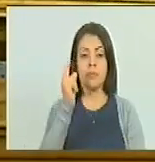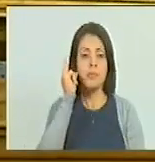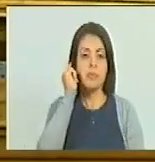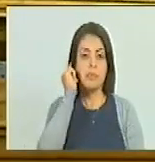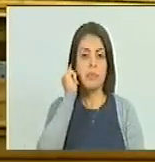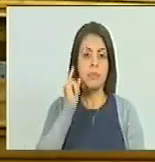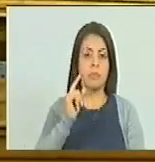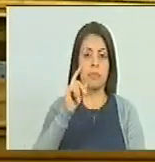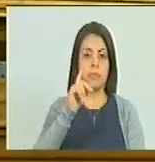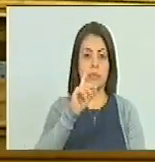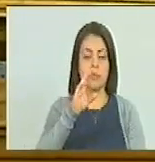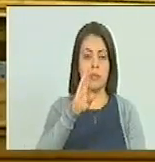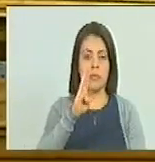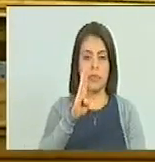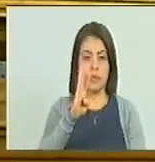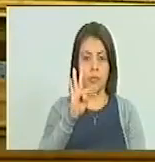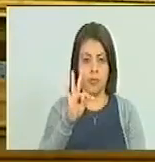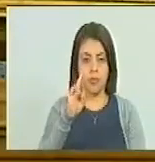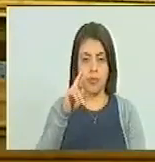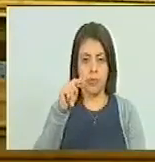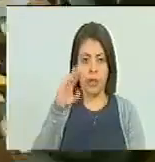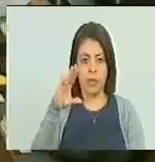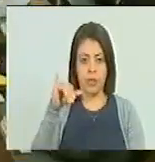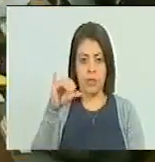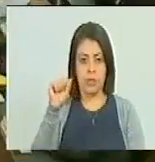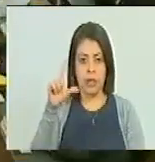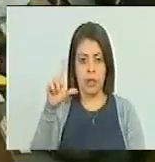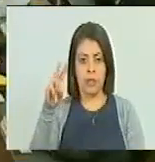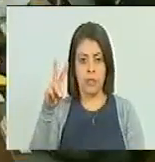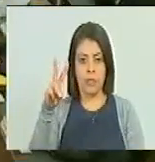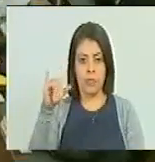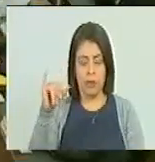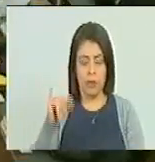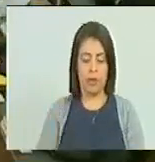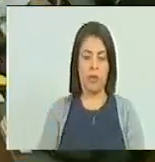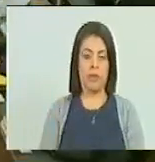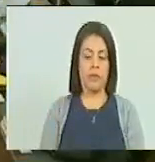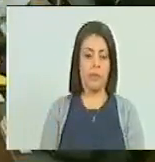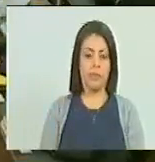diputada Francilvis del Valle Martínez.